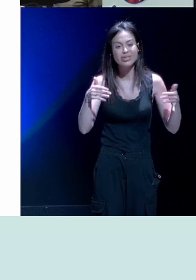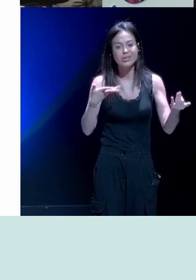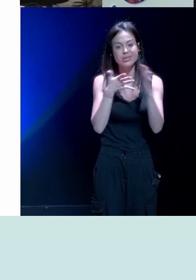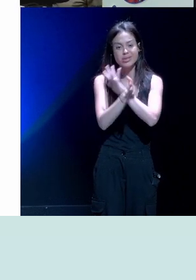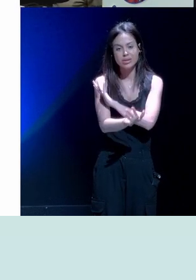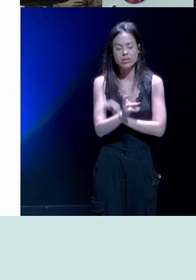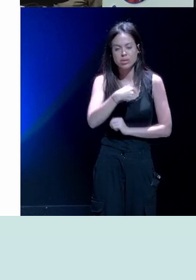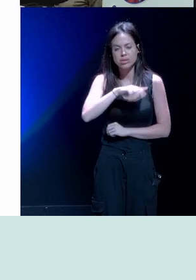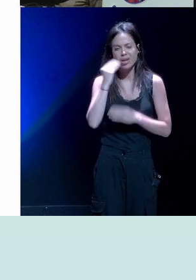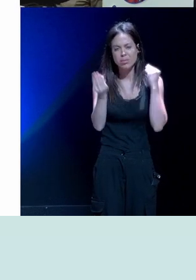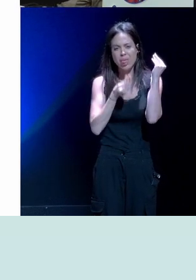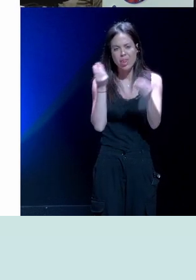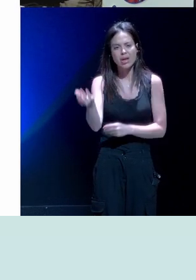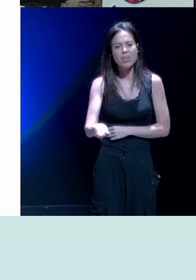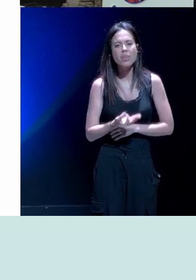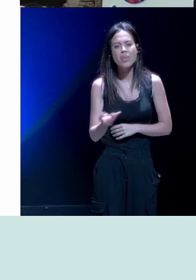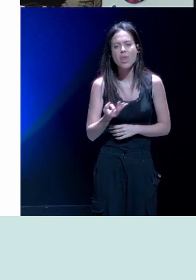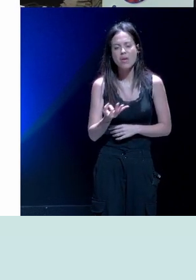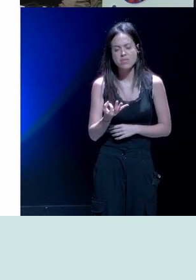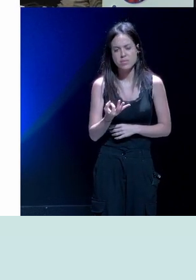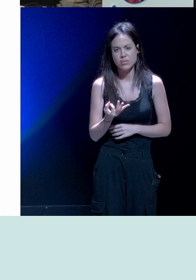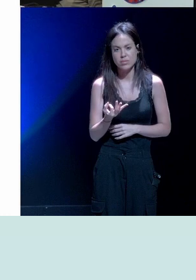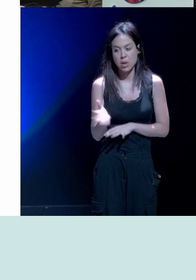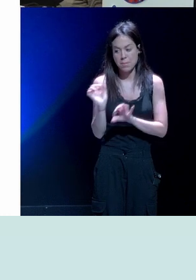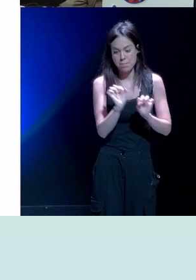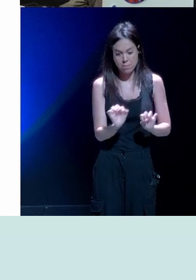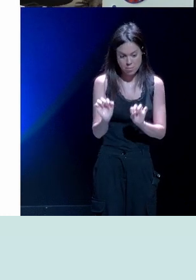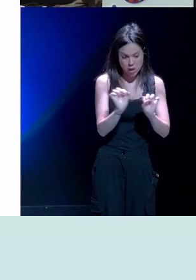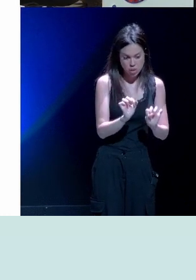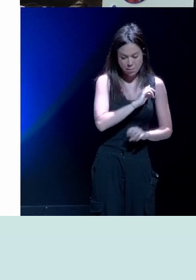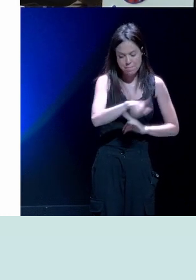que tenemos que pensar tanto en términos de protección como de